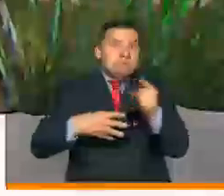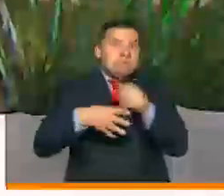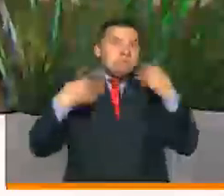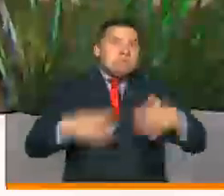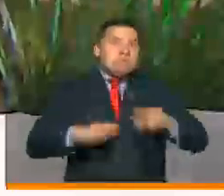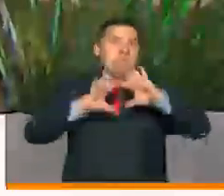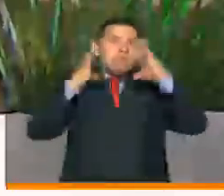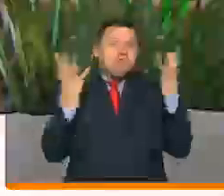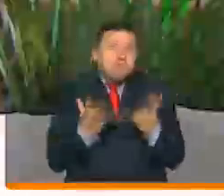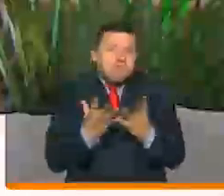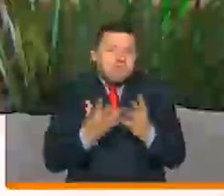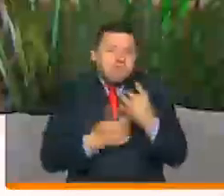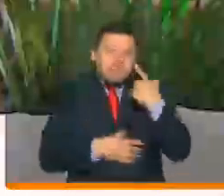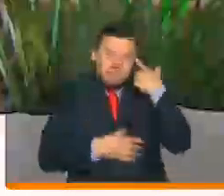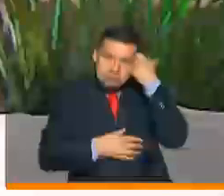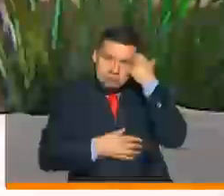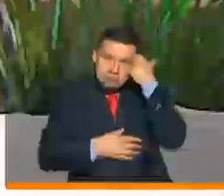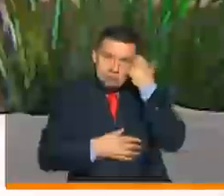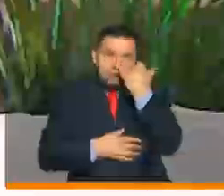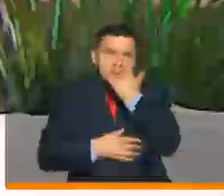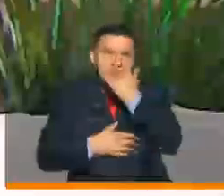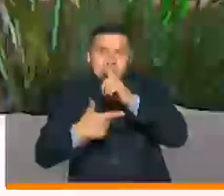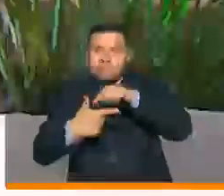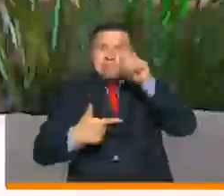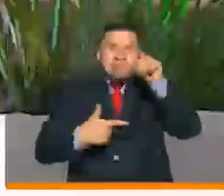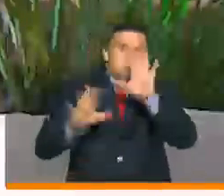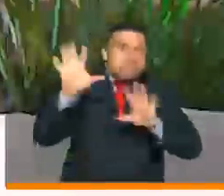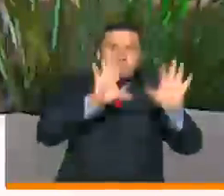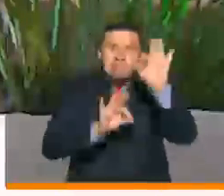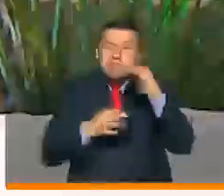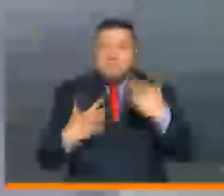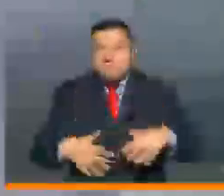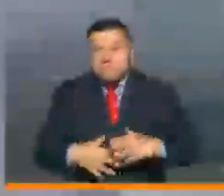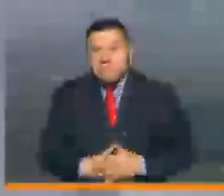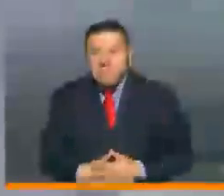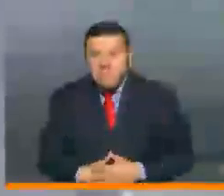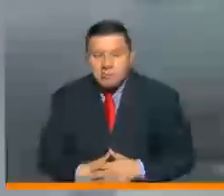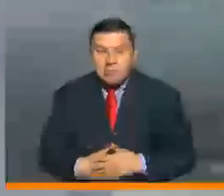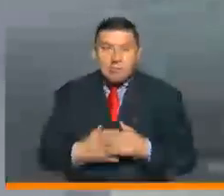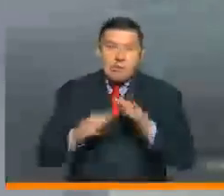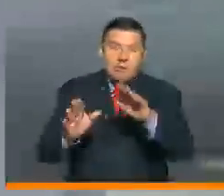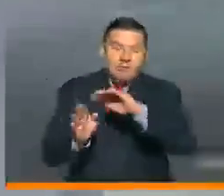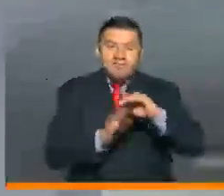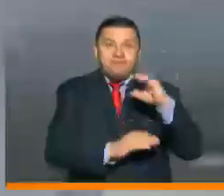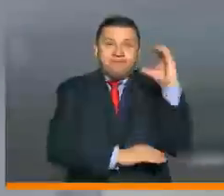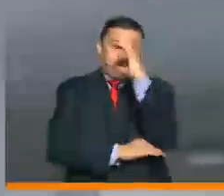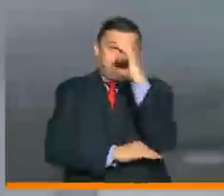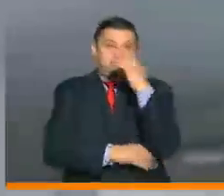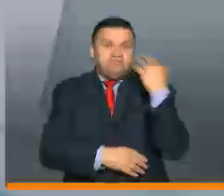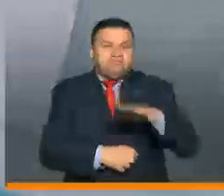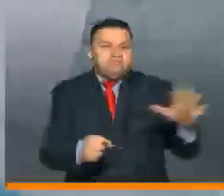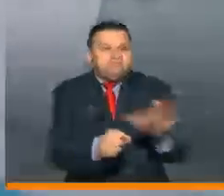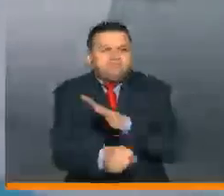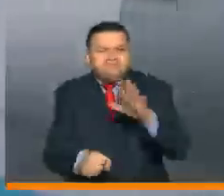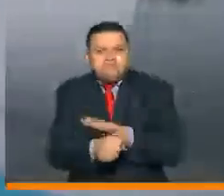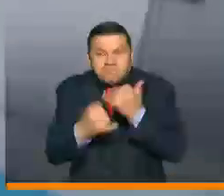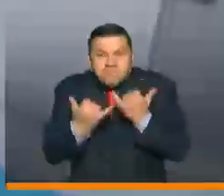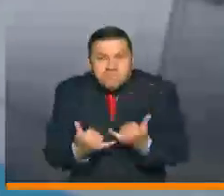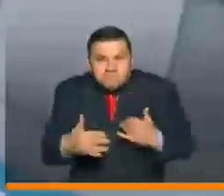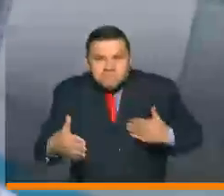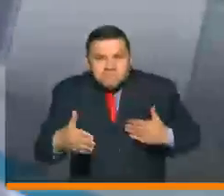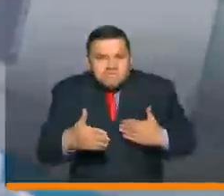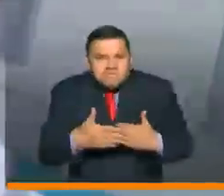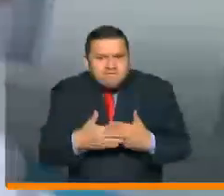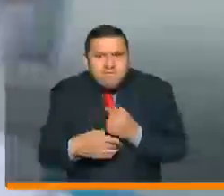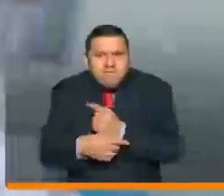a nivel mundial con respecto a la pandemia. Colombia atraviesa su máximo nivel de ocupación de UCI en lo que va de la